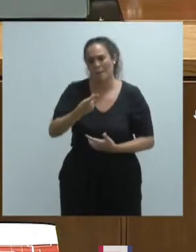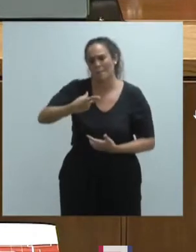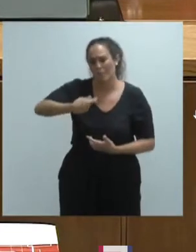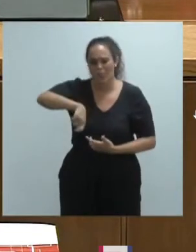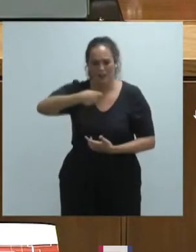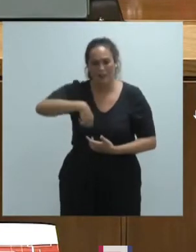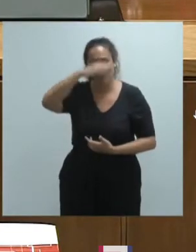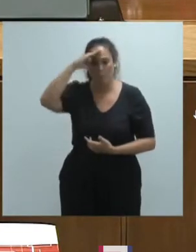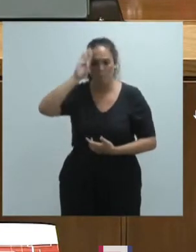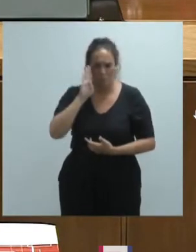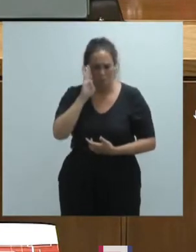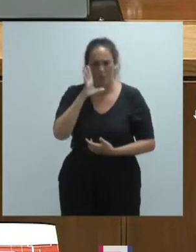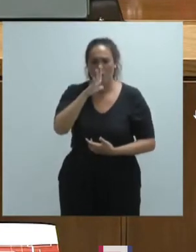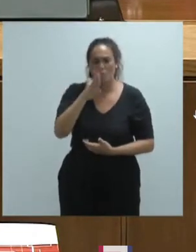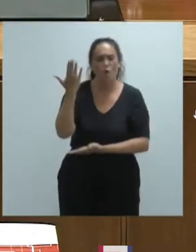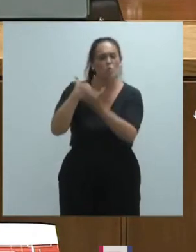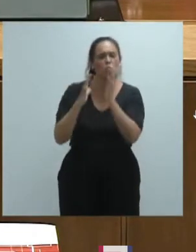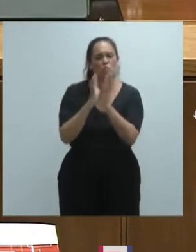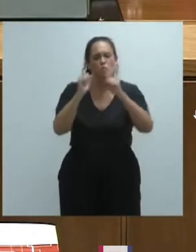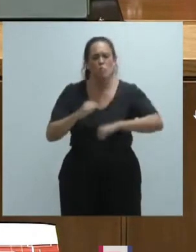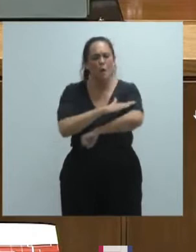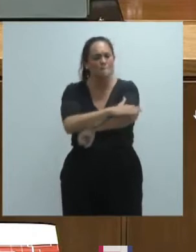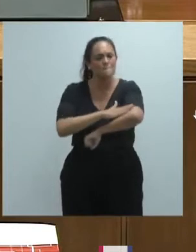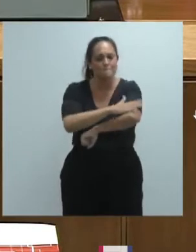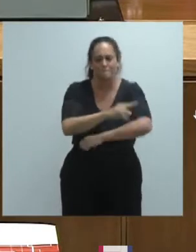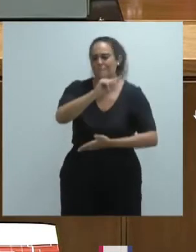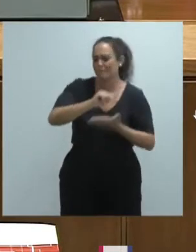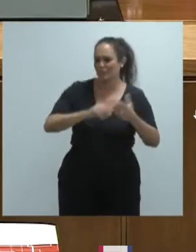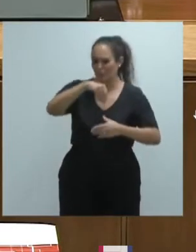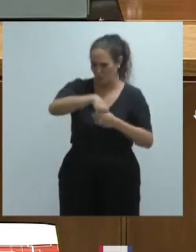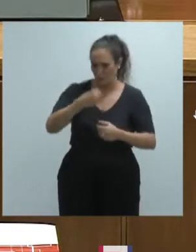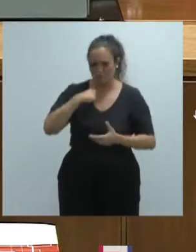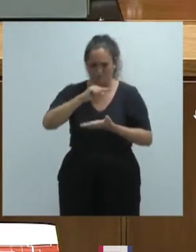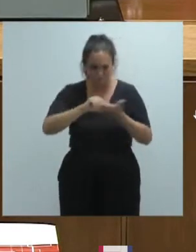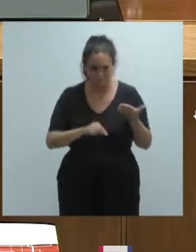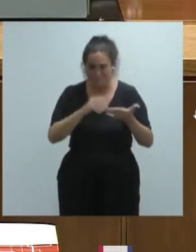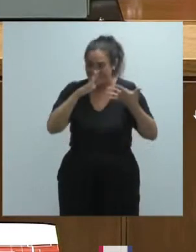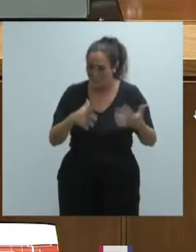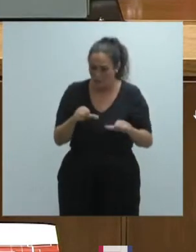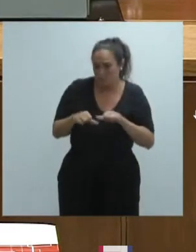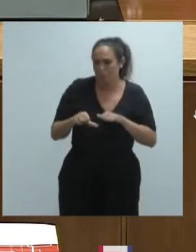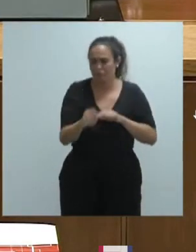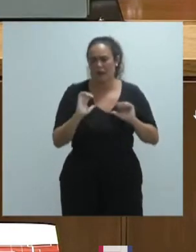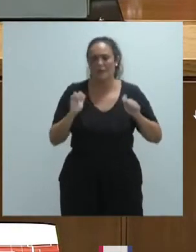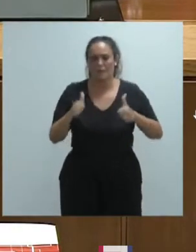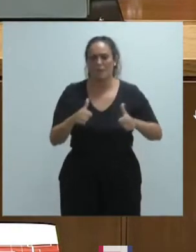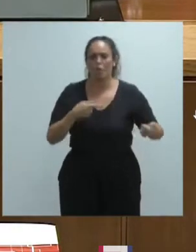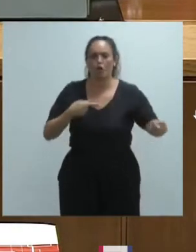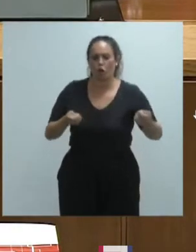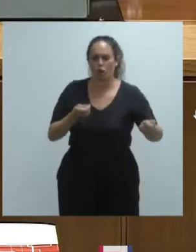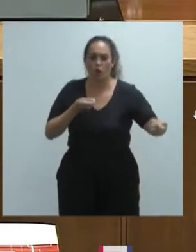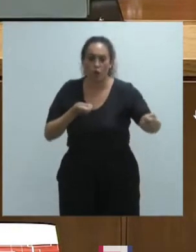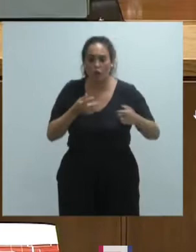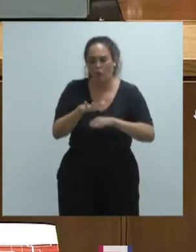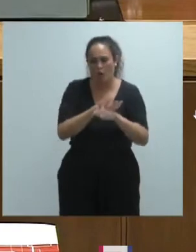tras firmar con el ministerio del interior- y que ha permitido desarrollar a lo largo de estos años un modelo de gestión coordinada en materia sanitaria